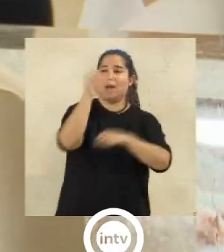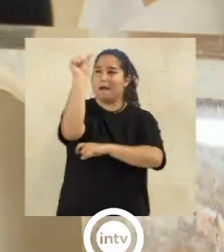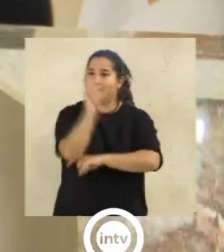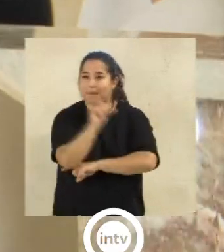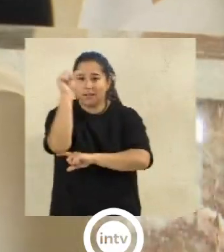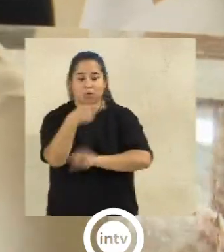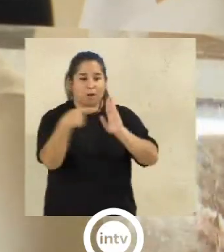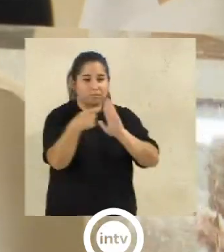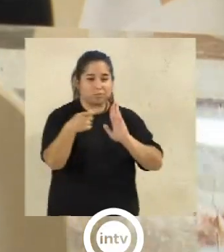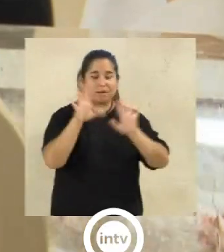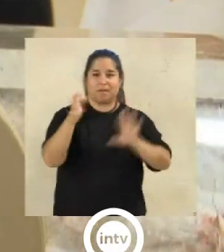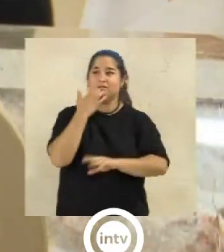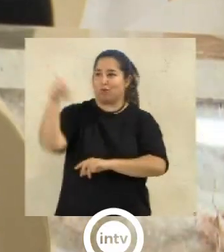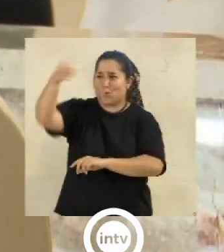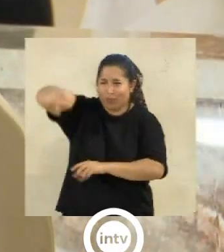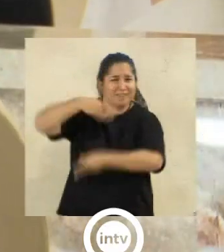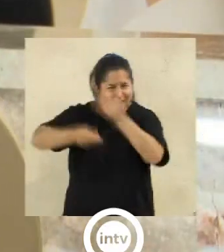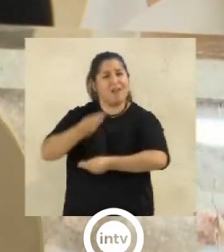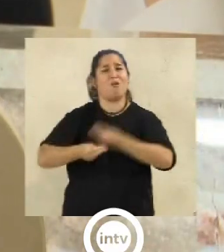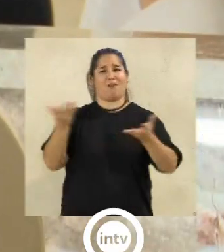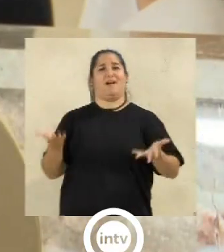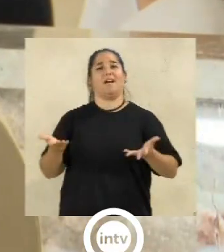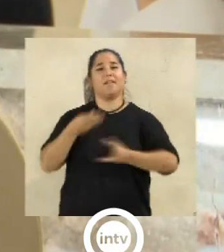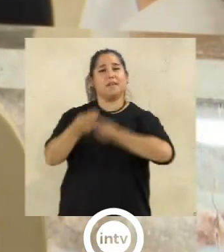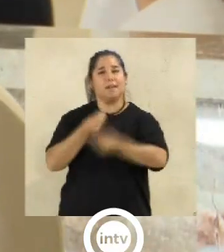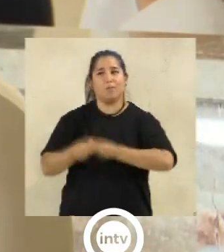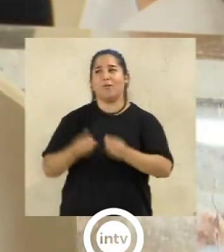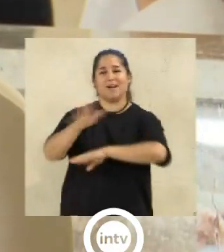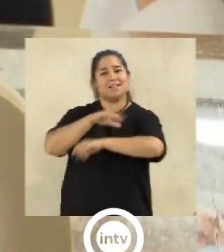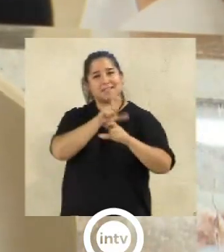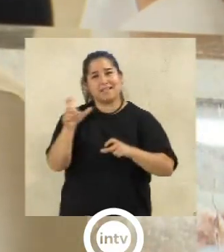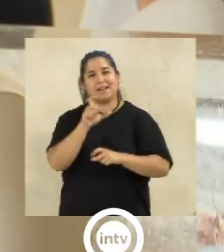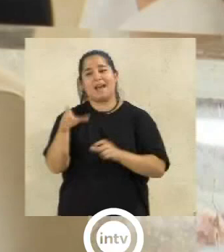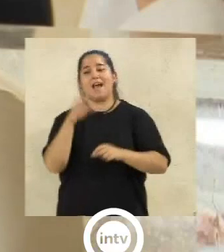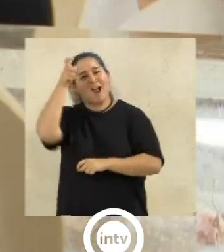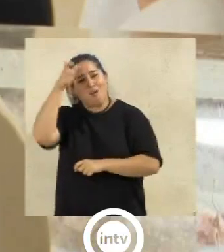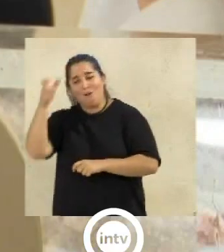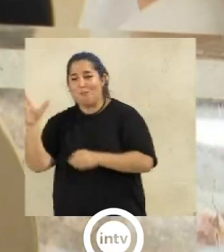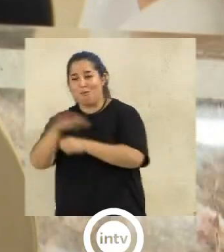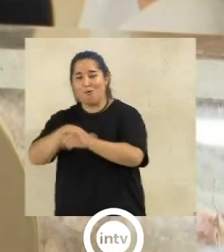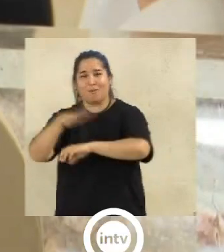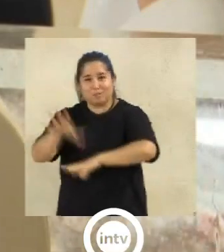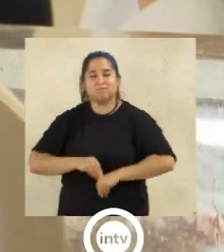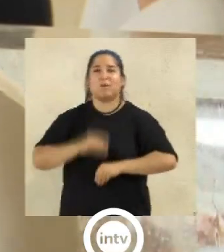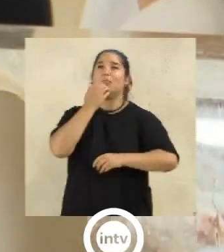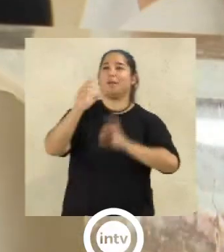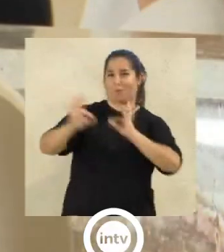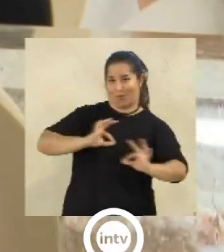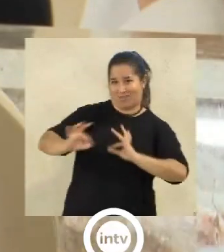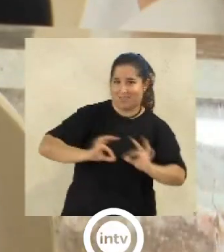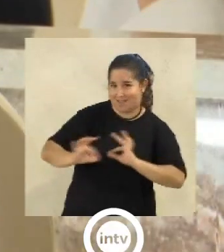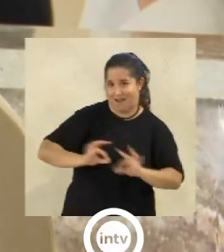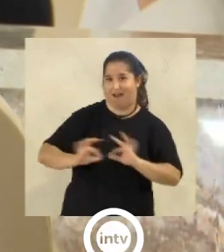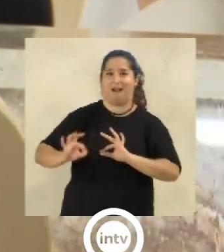gustaran pero si quien están haciendo eso son ustedes en los diversos municipios donde gobiernan señor parez de la blanca que están ustedes cancelando obras de teatro Porque salen